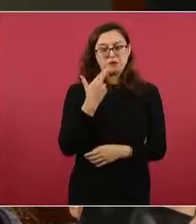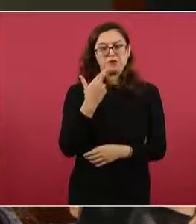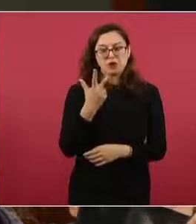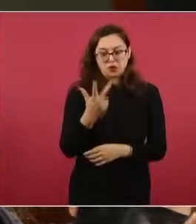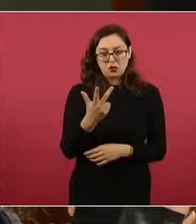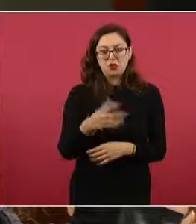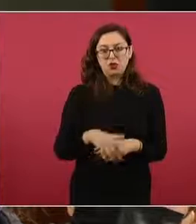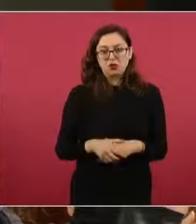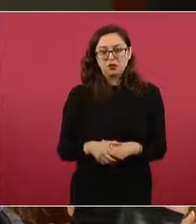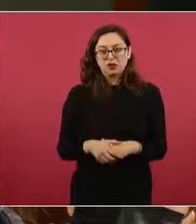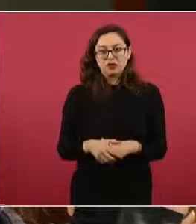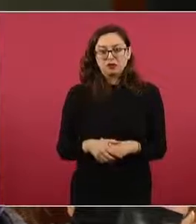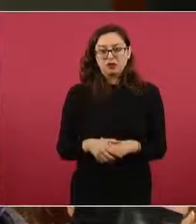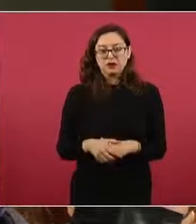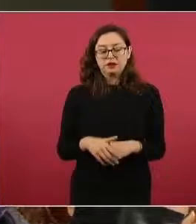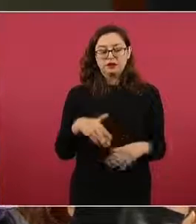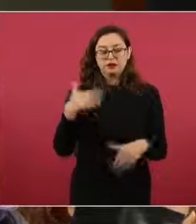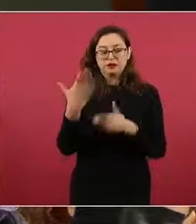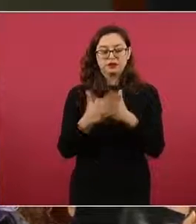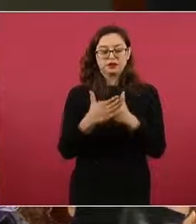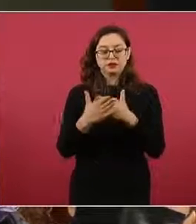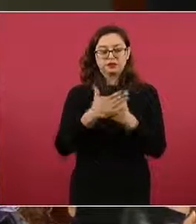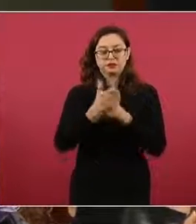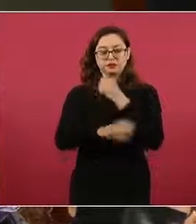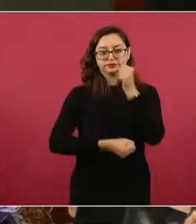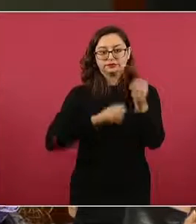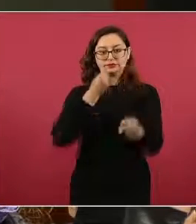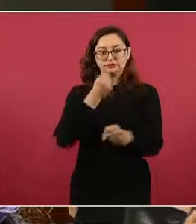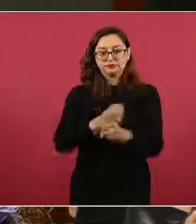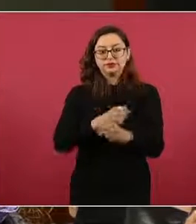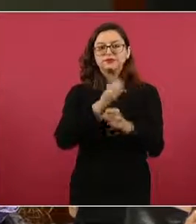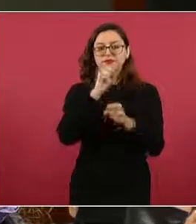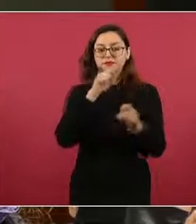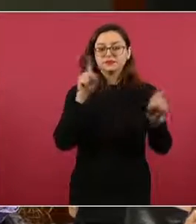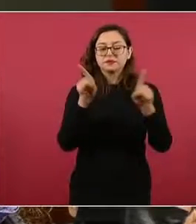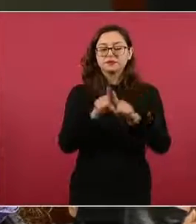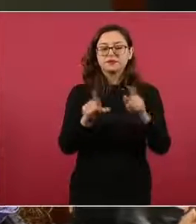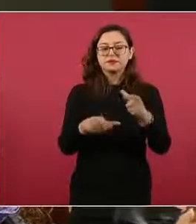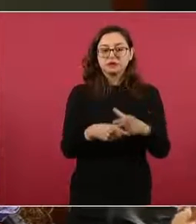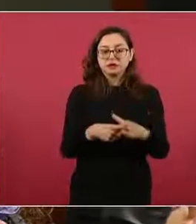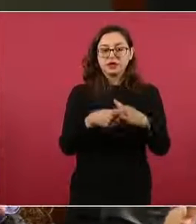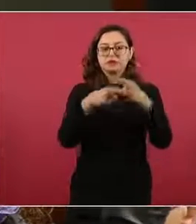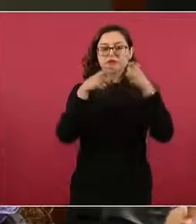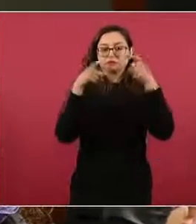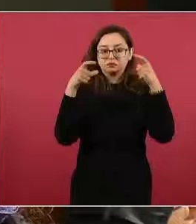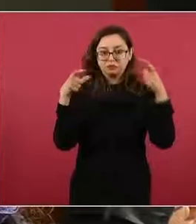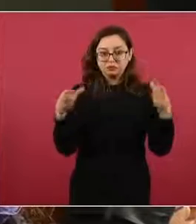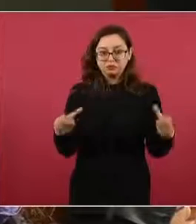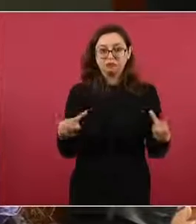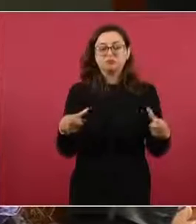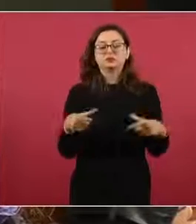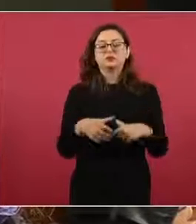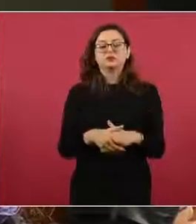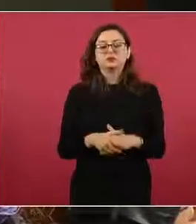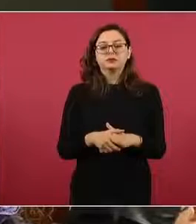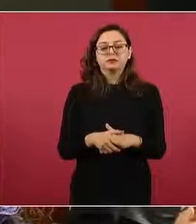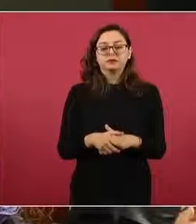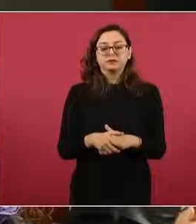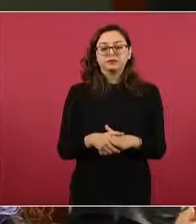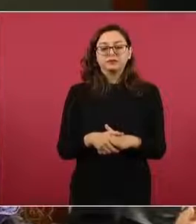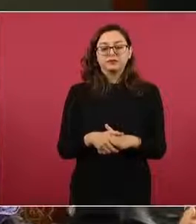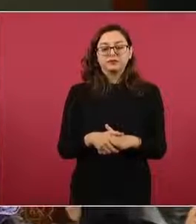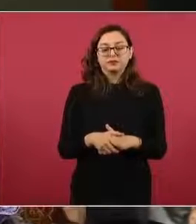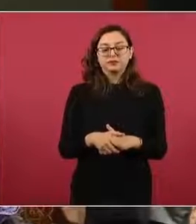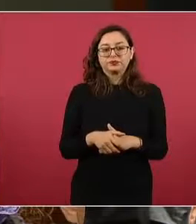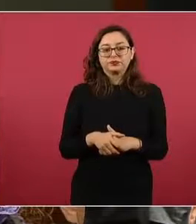el año que viene también pronosticó que va a haber crecimiento. Yo creo que yo en